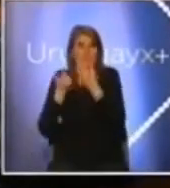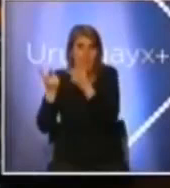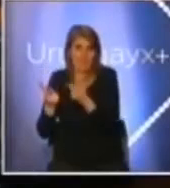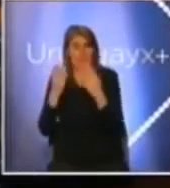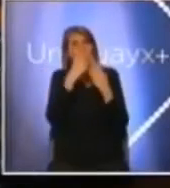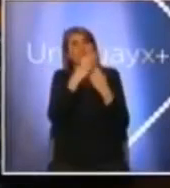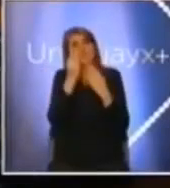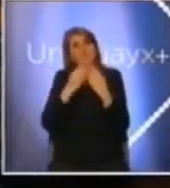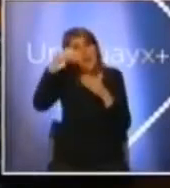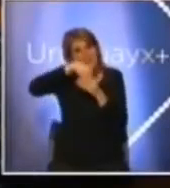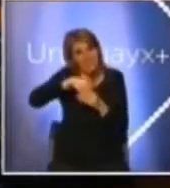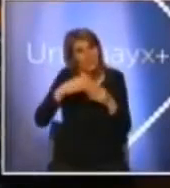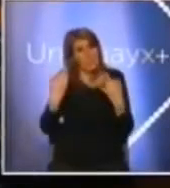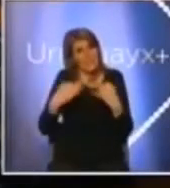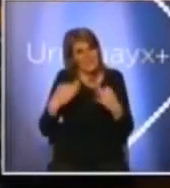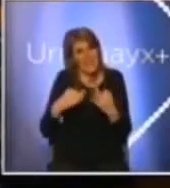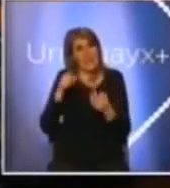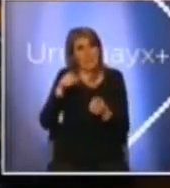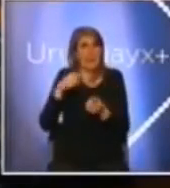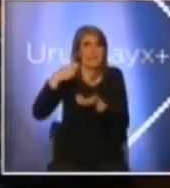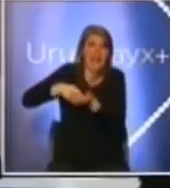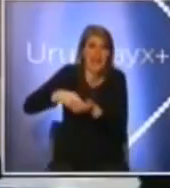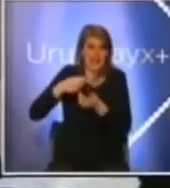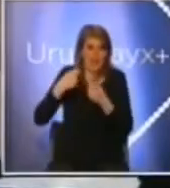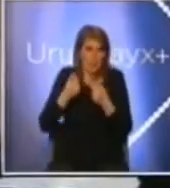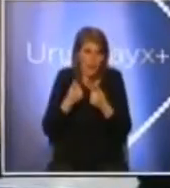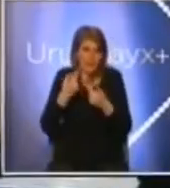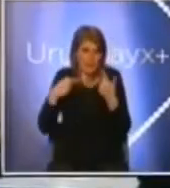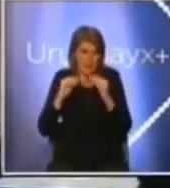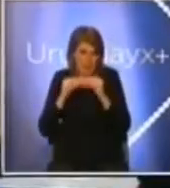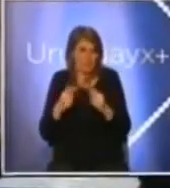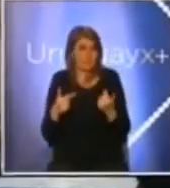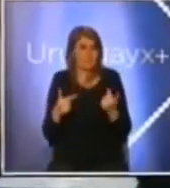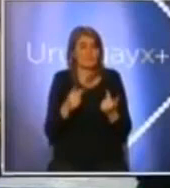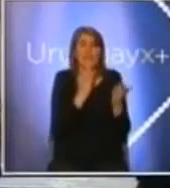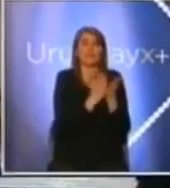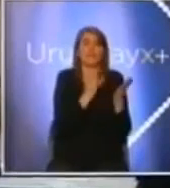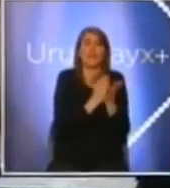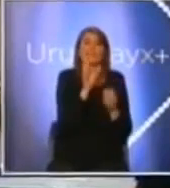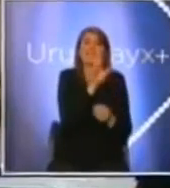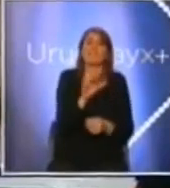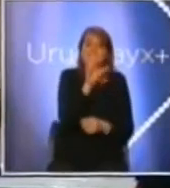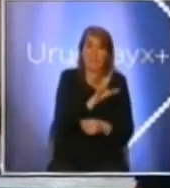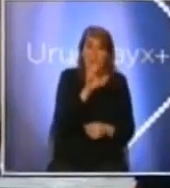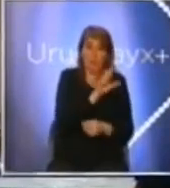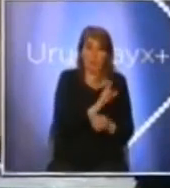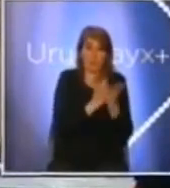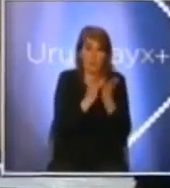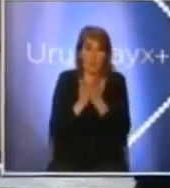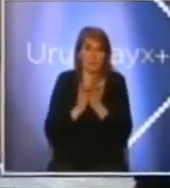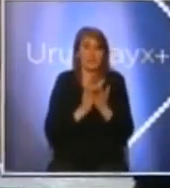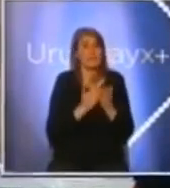específico para estos usuarios. Asimismo, a los estudiantes de nivel secundario de enseñanza se